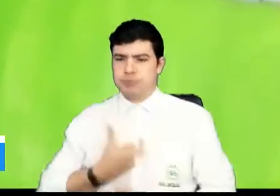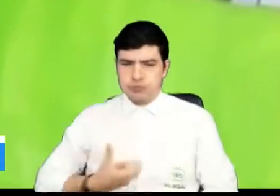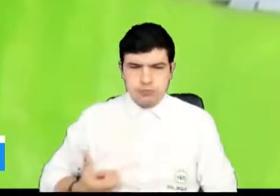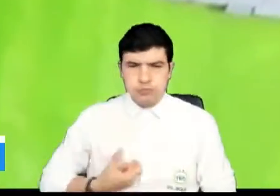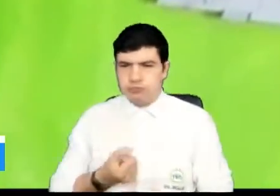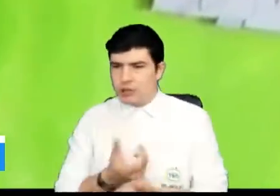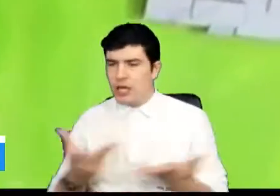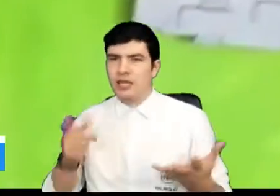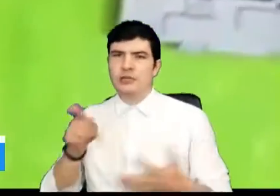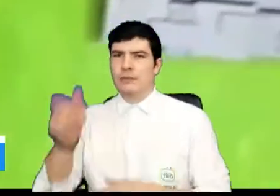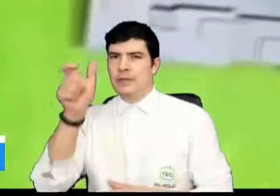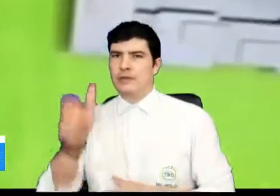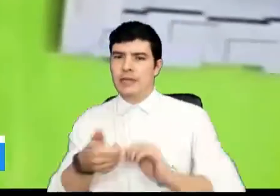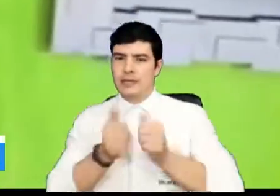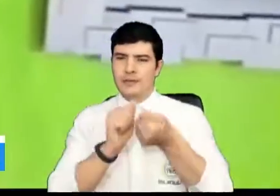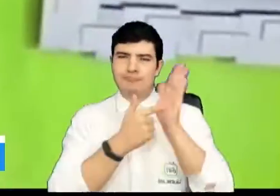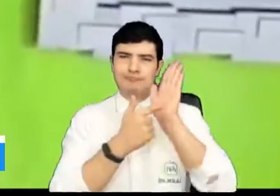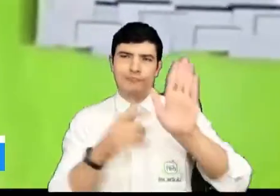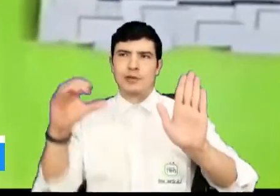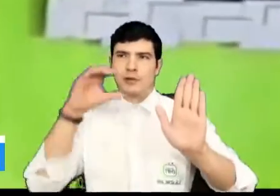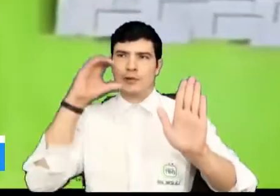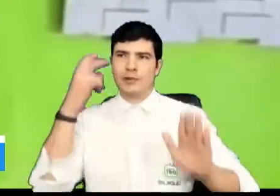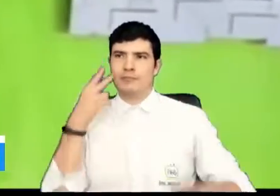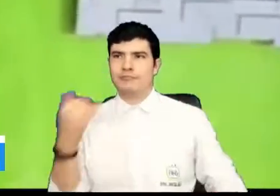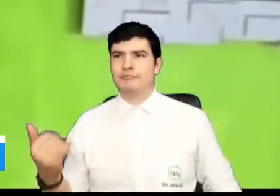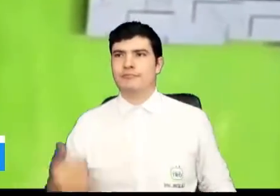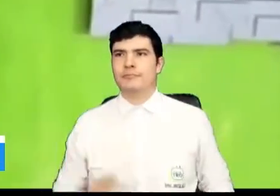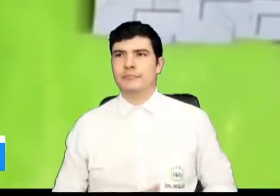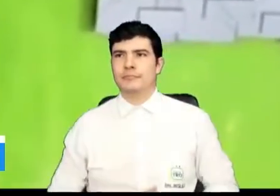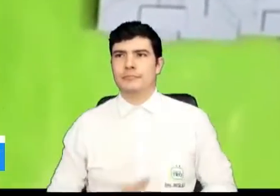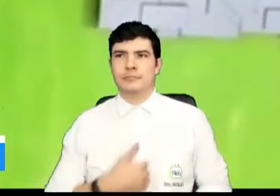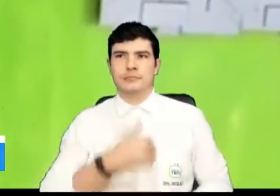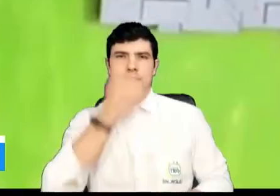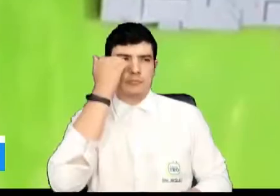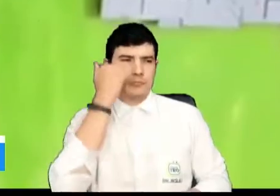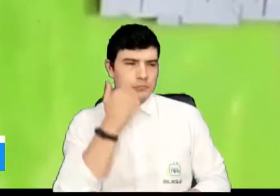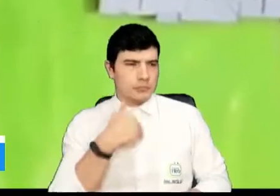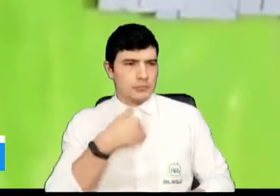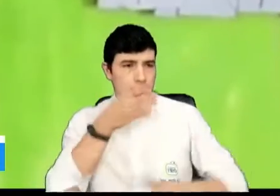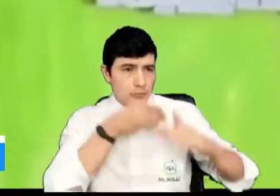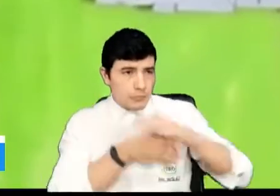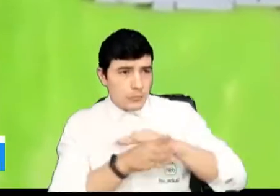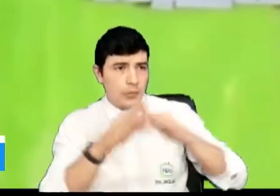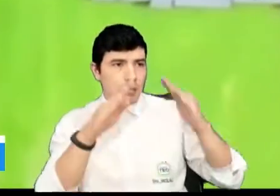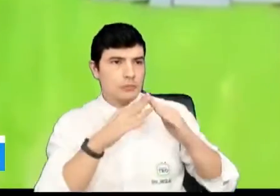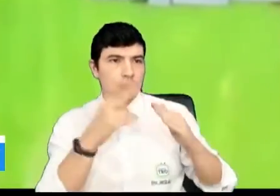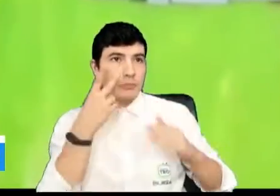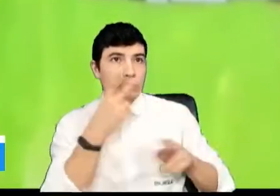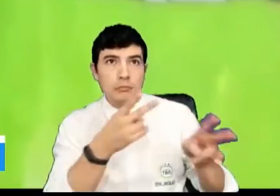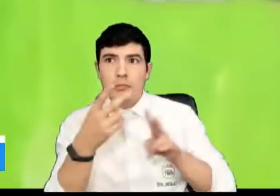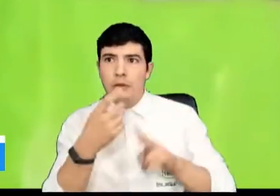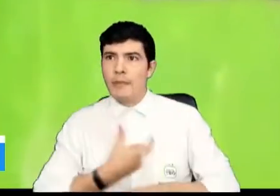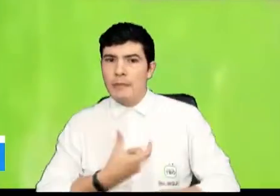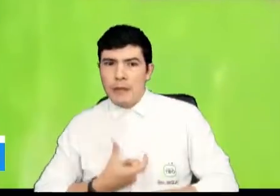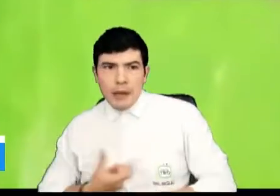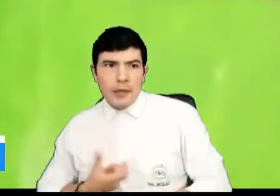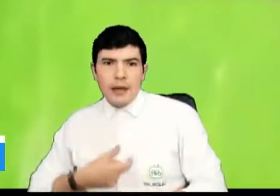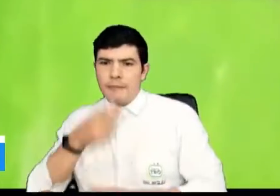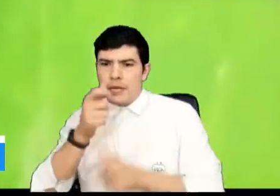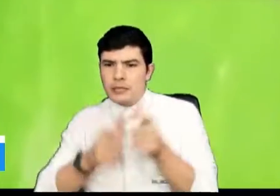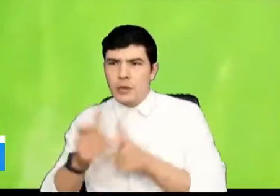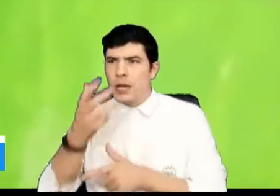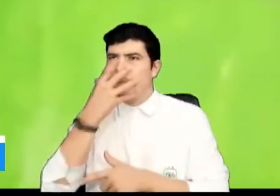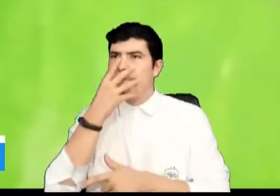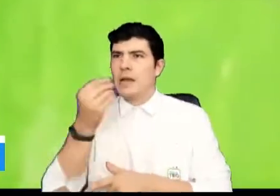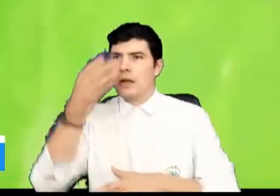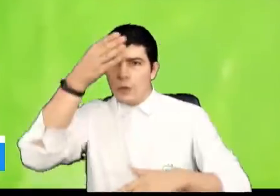van a hacer, se llevan los televisores, se llevan mi computador, quién sabe cuántas cosas más se llevaron, porque apenas estoy como asimilando esto. Pero lo que